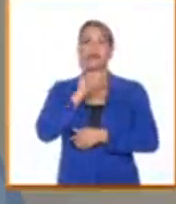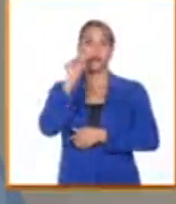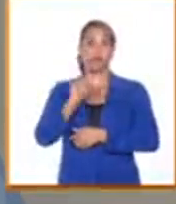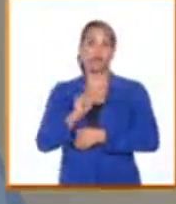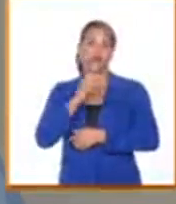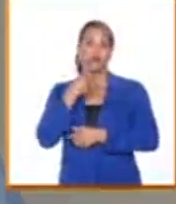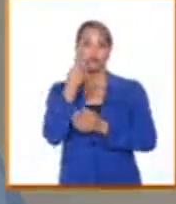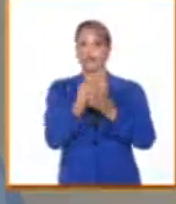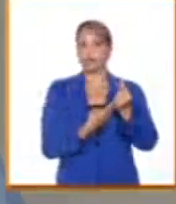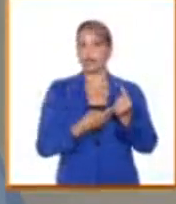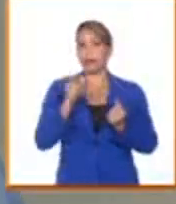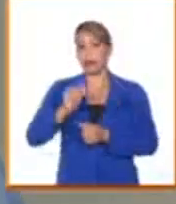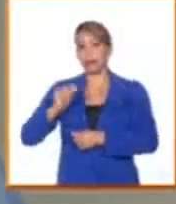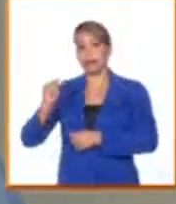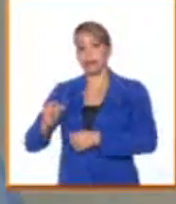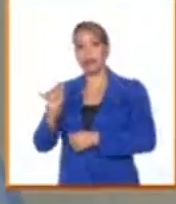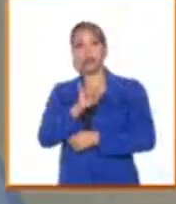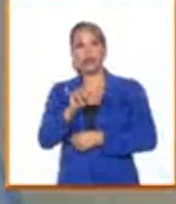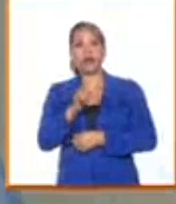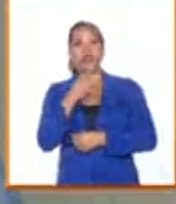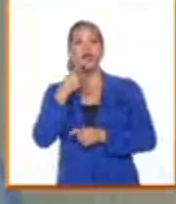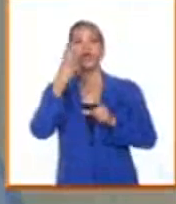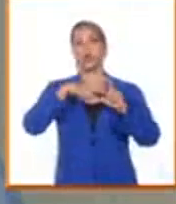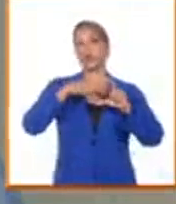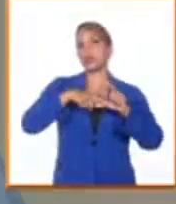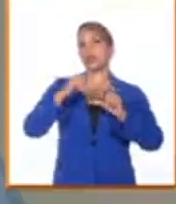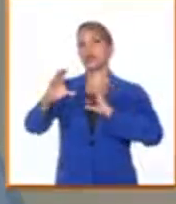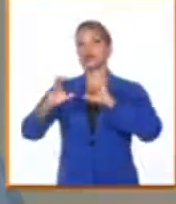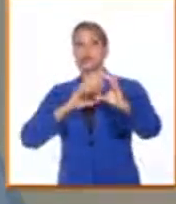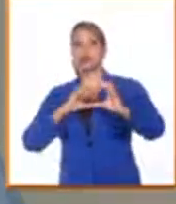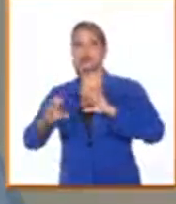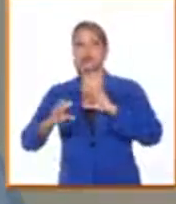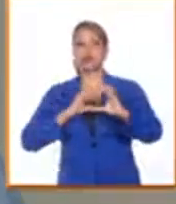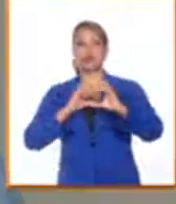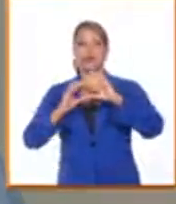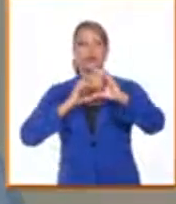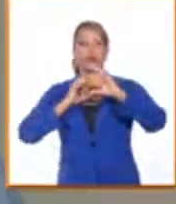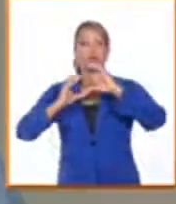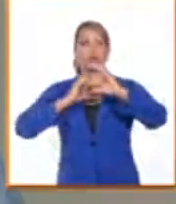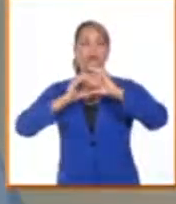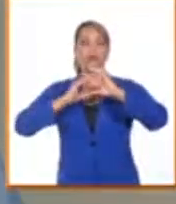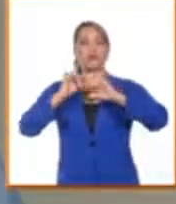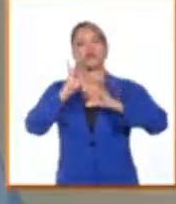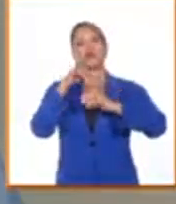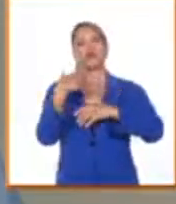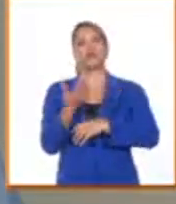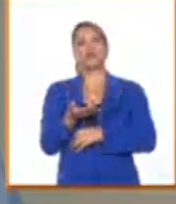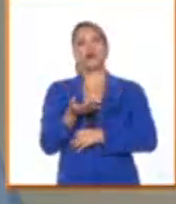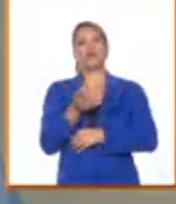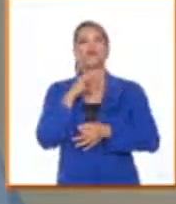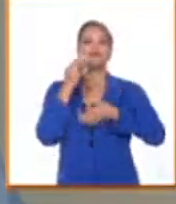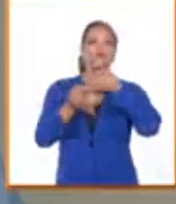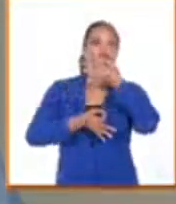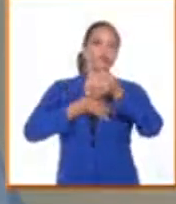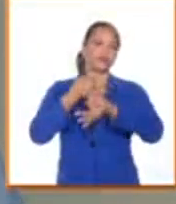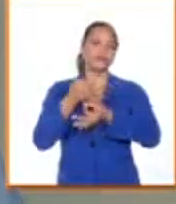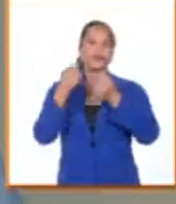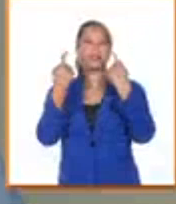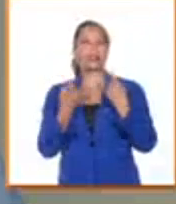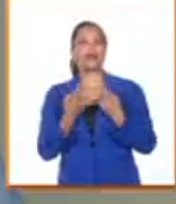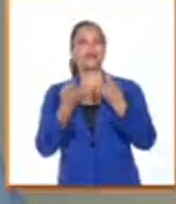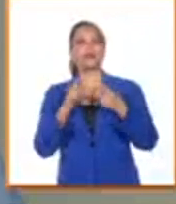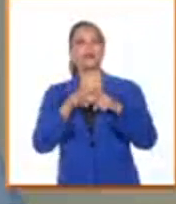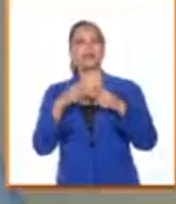de discapacidad para con los contenidos comunicacionales y la necesidad